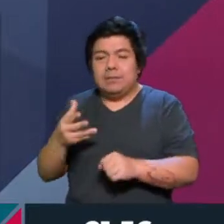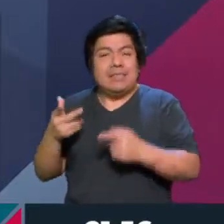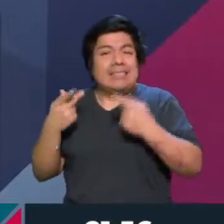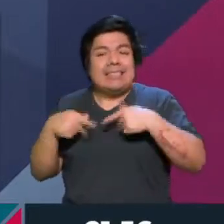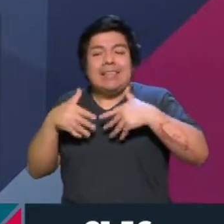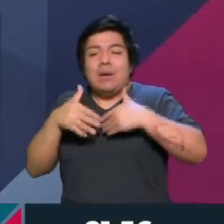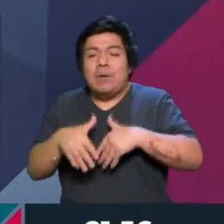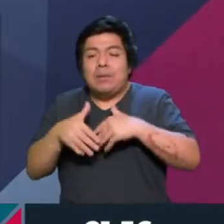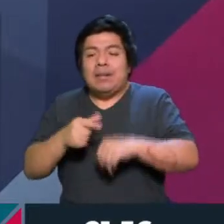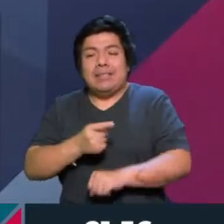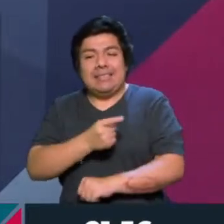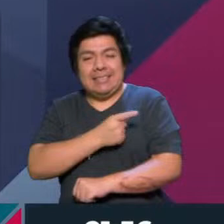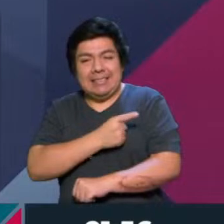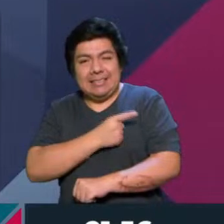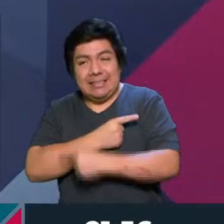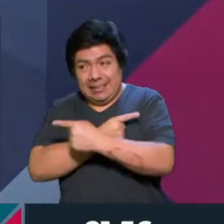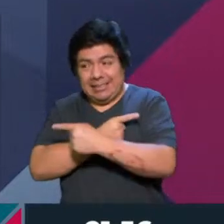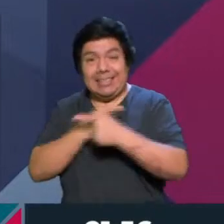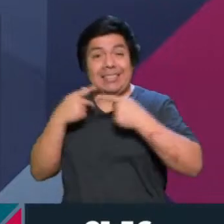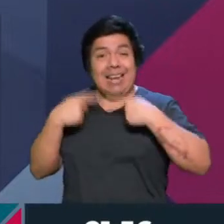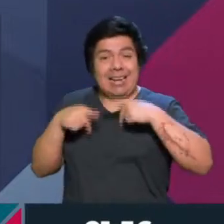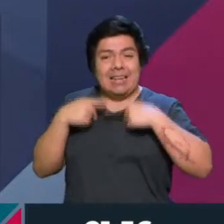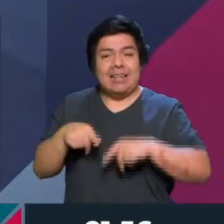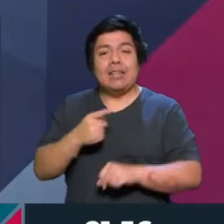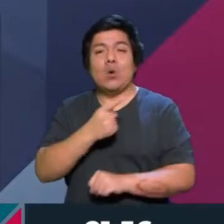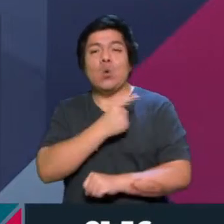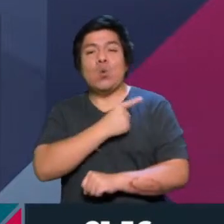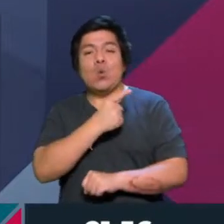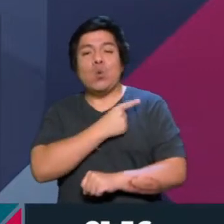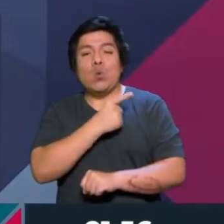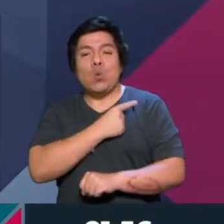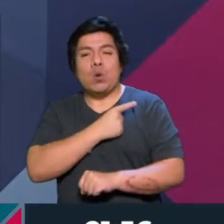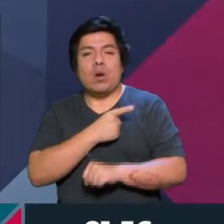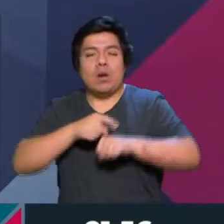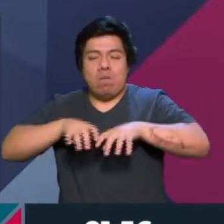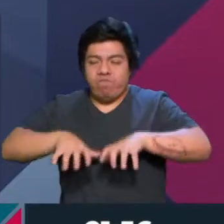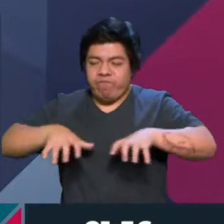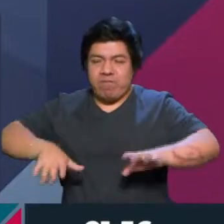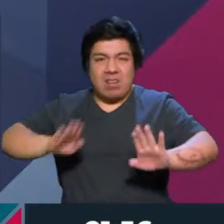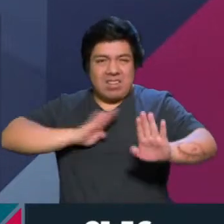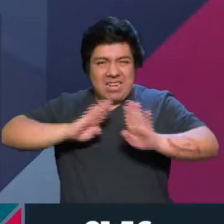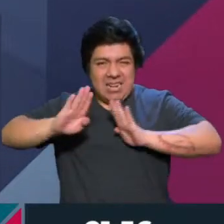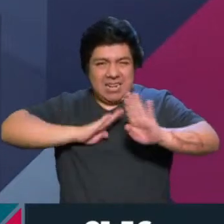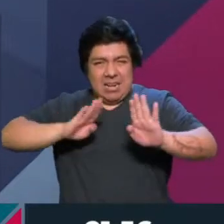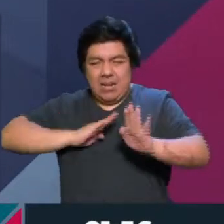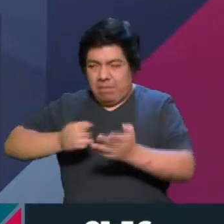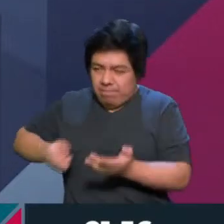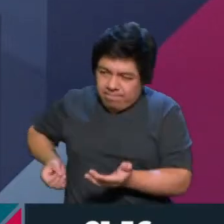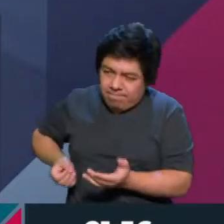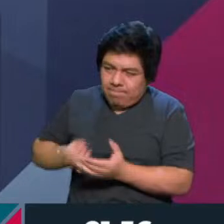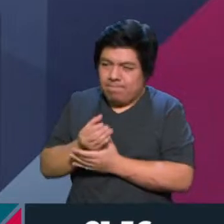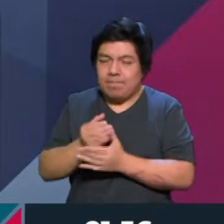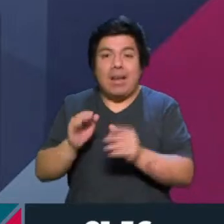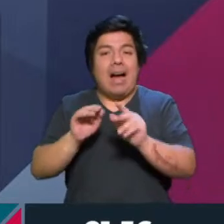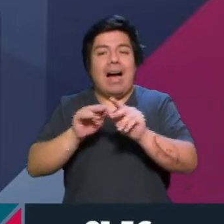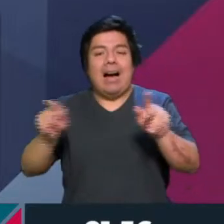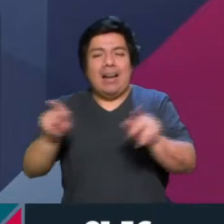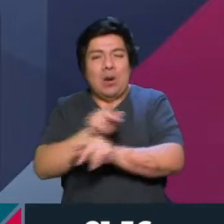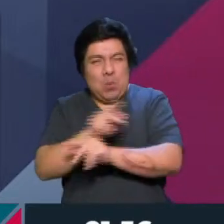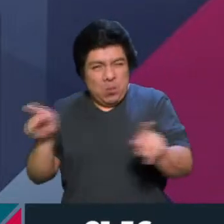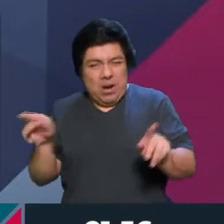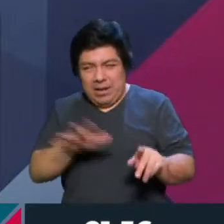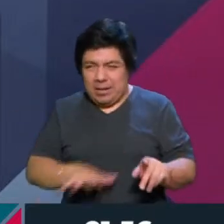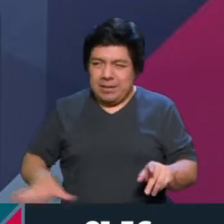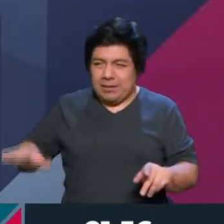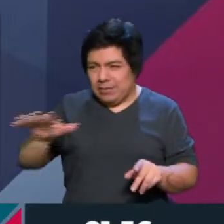esta soledad, este personaje solitario al salir de un campo de concentración, volver al pueblo de los